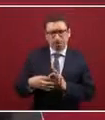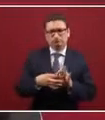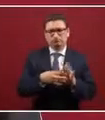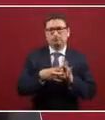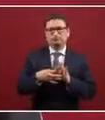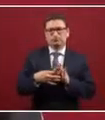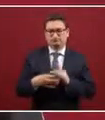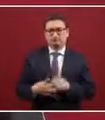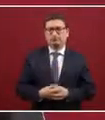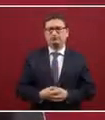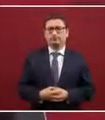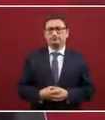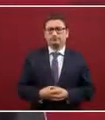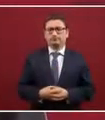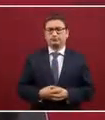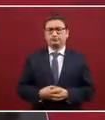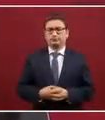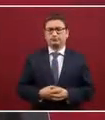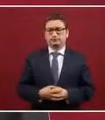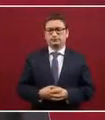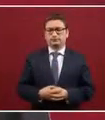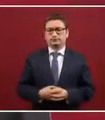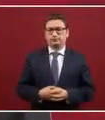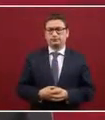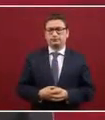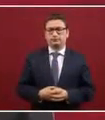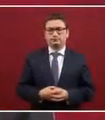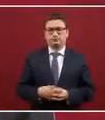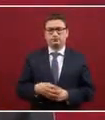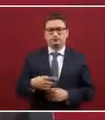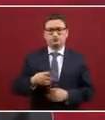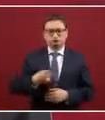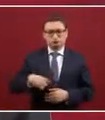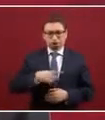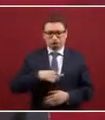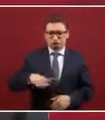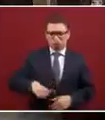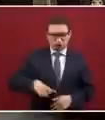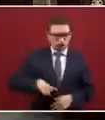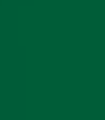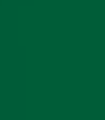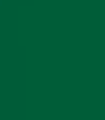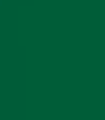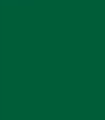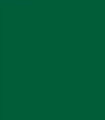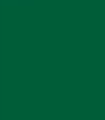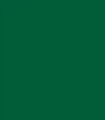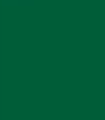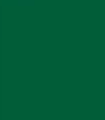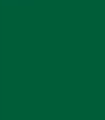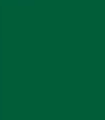Siempre vamos a estar consultando a los ciudadanos.